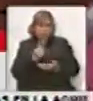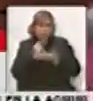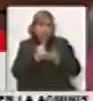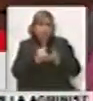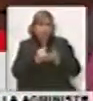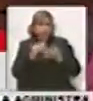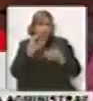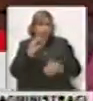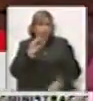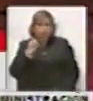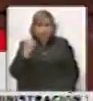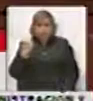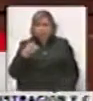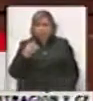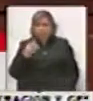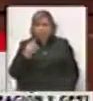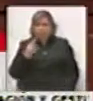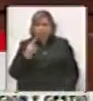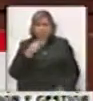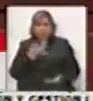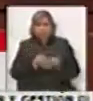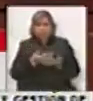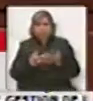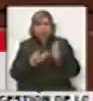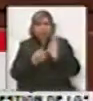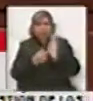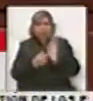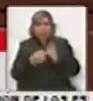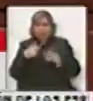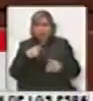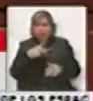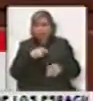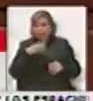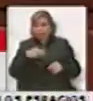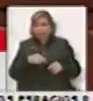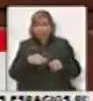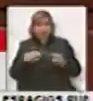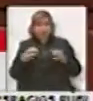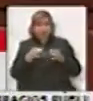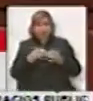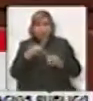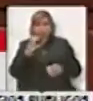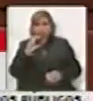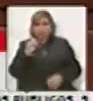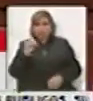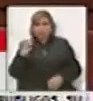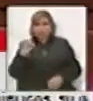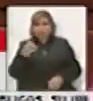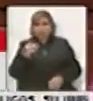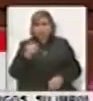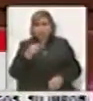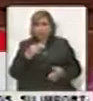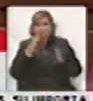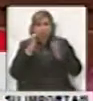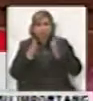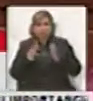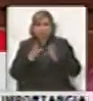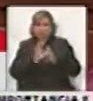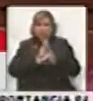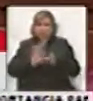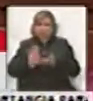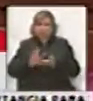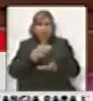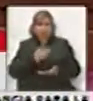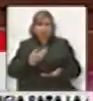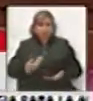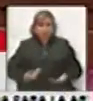cooperativo. Y lo planteamos, presidente, porque en nuestro país las cooperativas han sido dejadas de lado por el